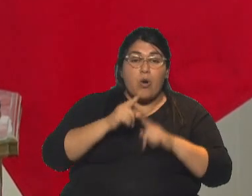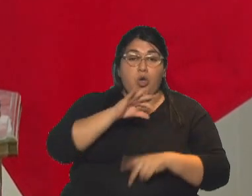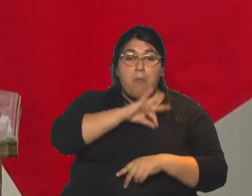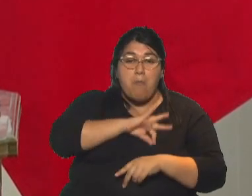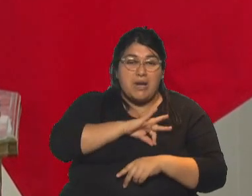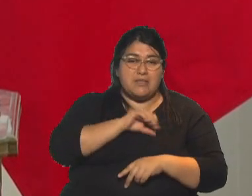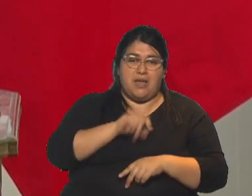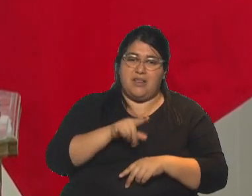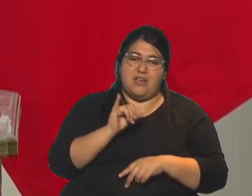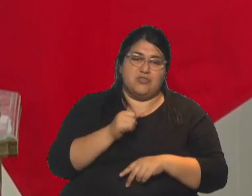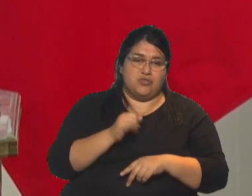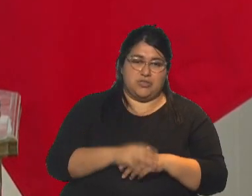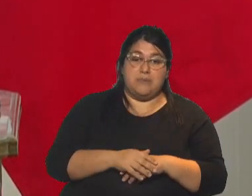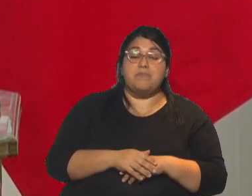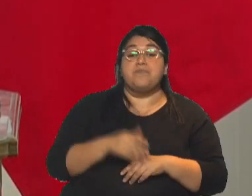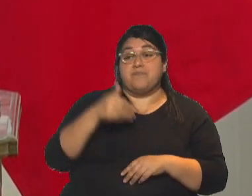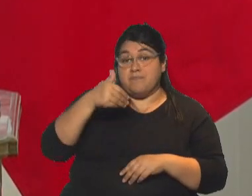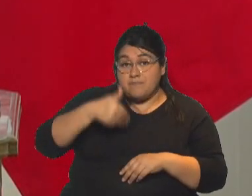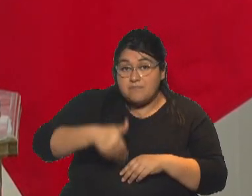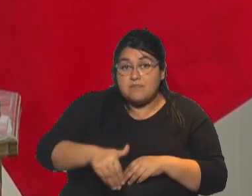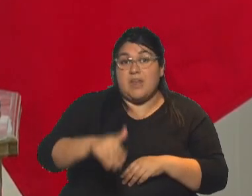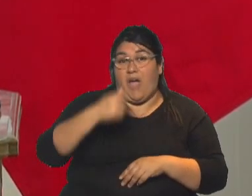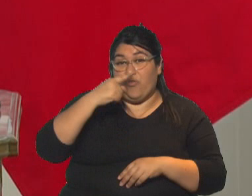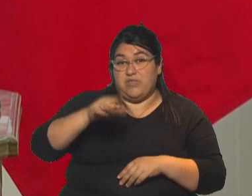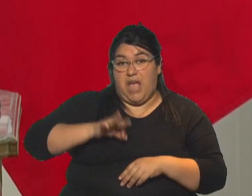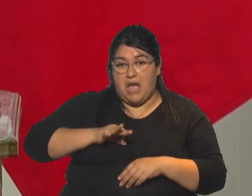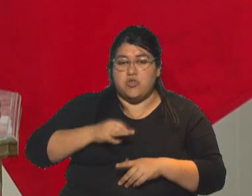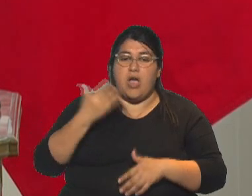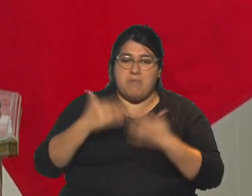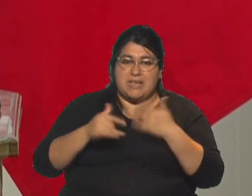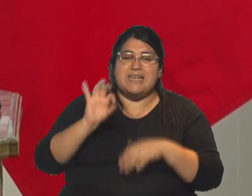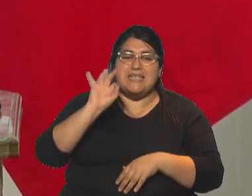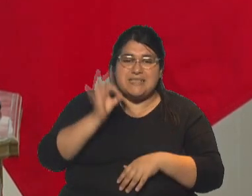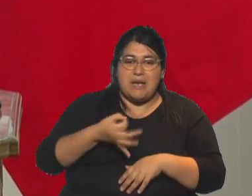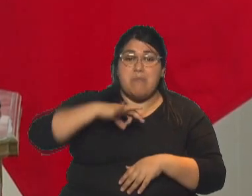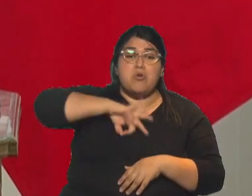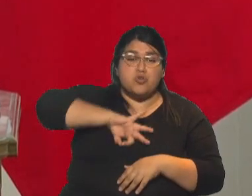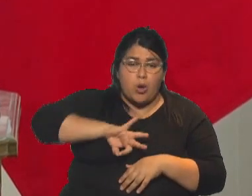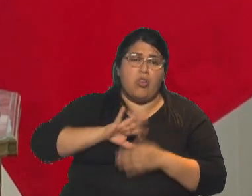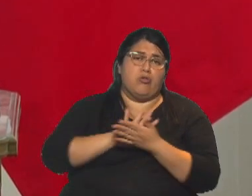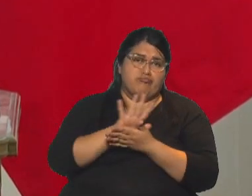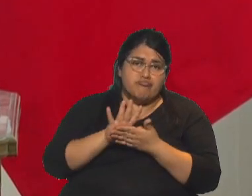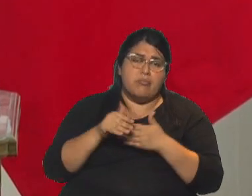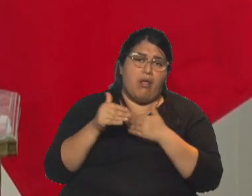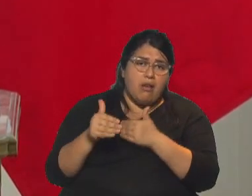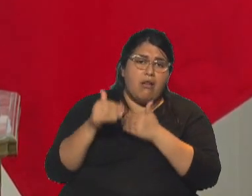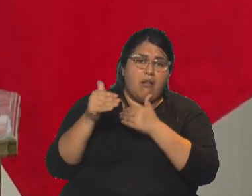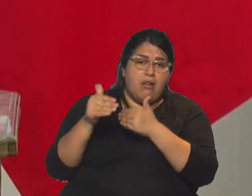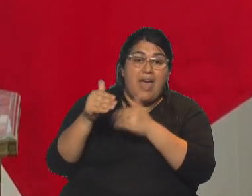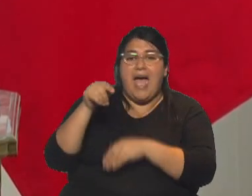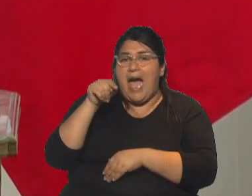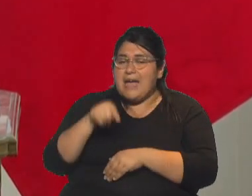En la emergencia, llegando a fin de año, entendemos que hay salarios más postergados y a ellos vamos a tratar